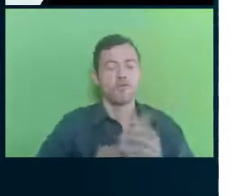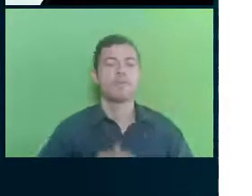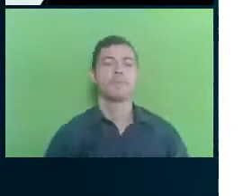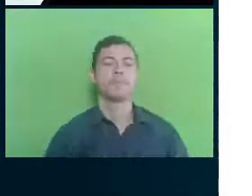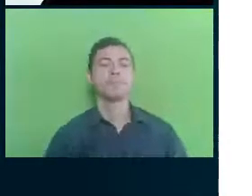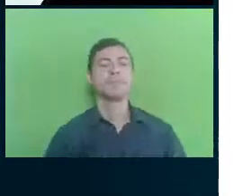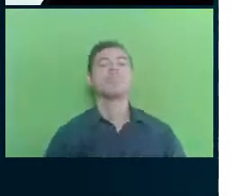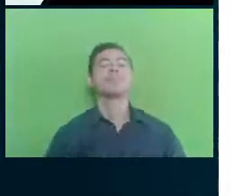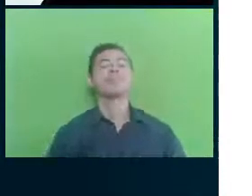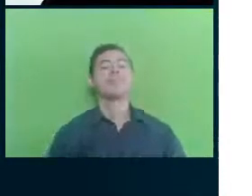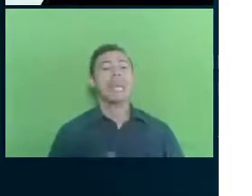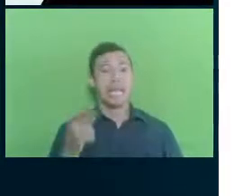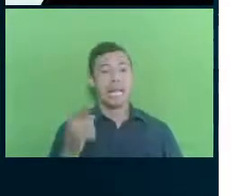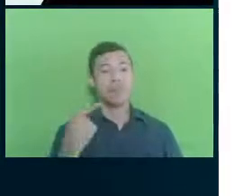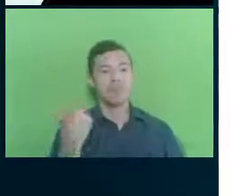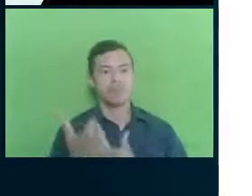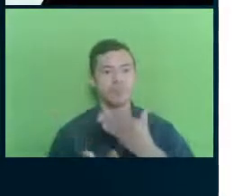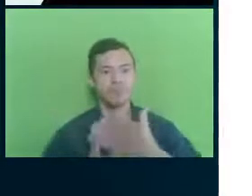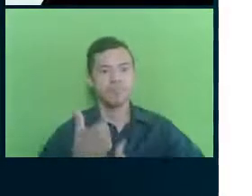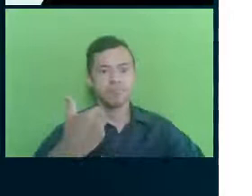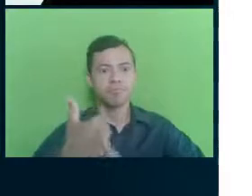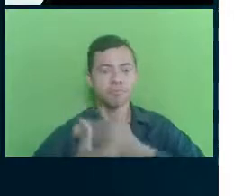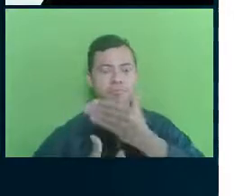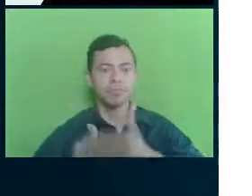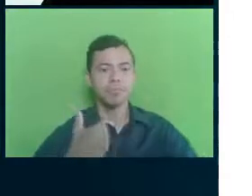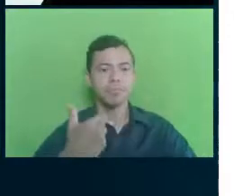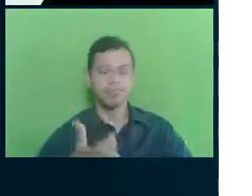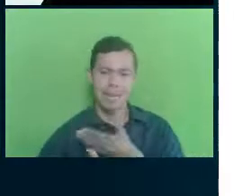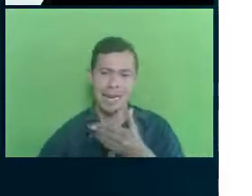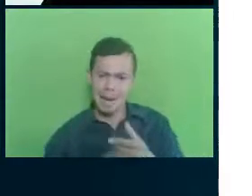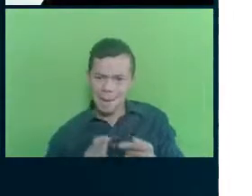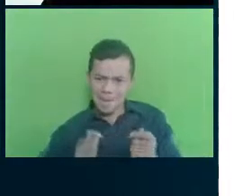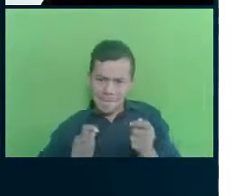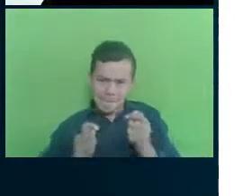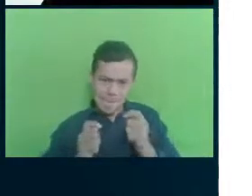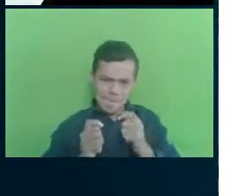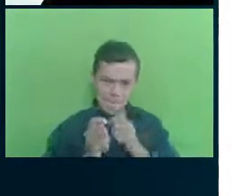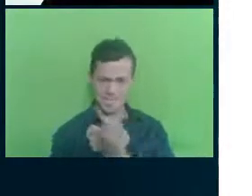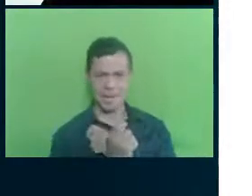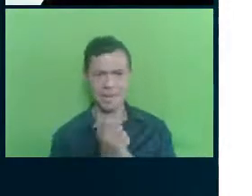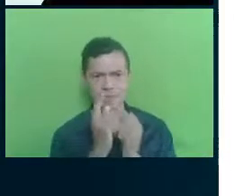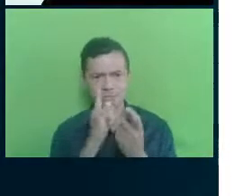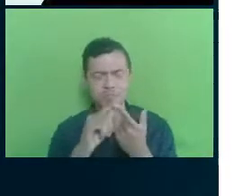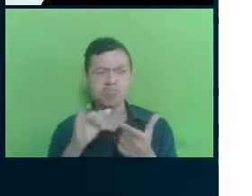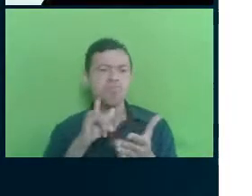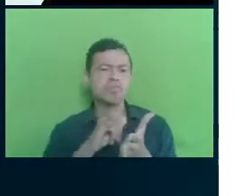Entonces, esto realmente cambió el enfoque y el...